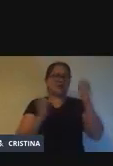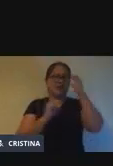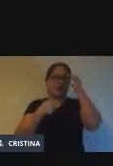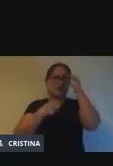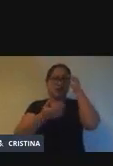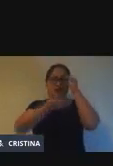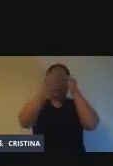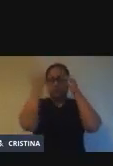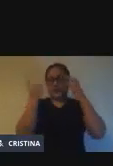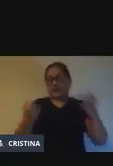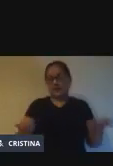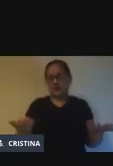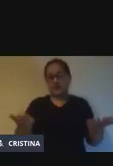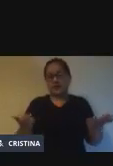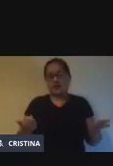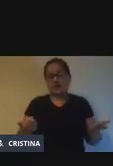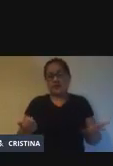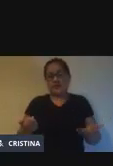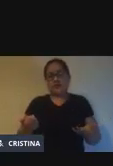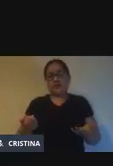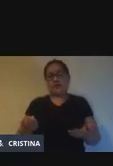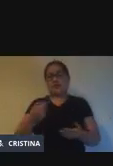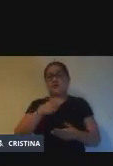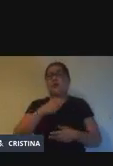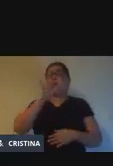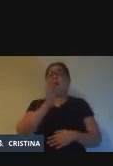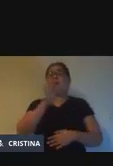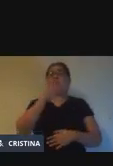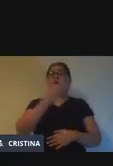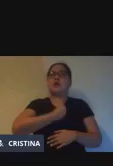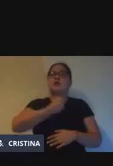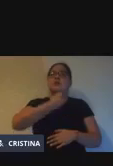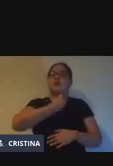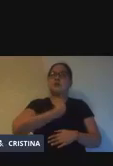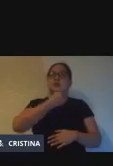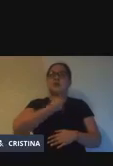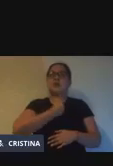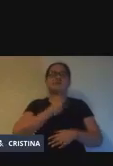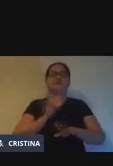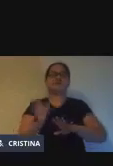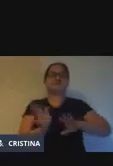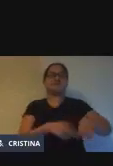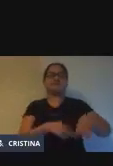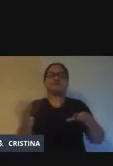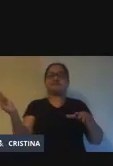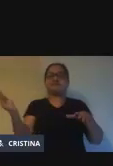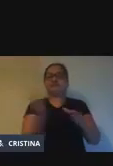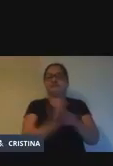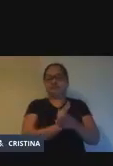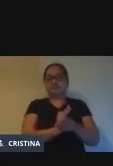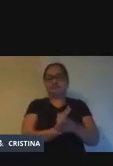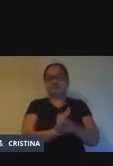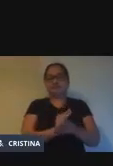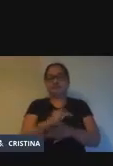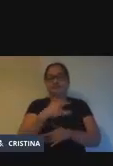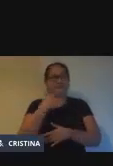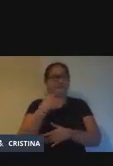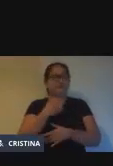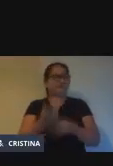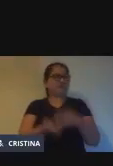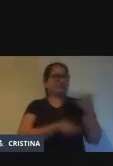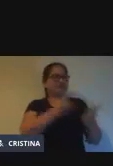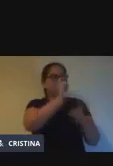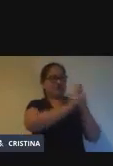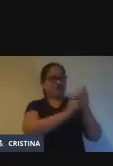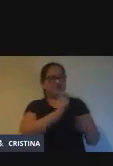tampoco no la estoy reprimiendo. Entonces la dejo de lado, no cuestiono en ese momento